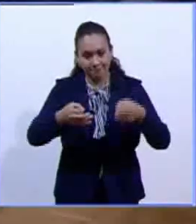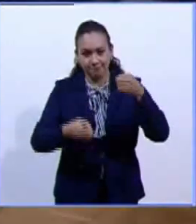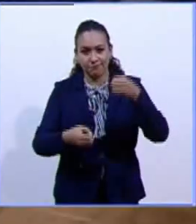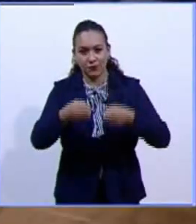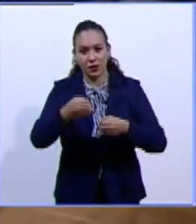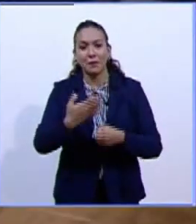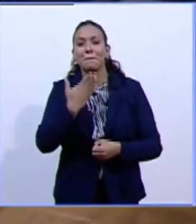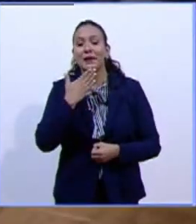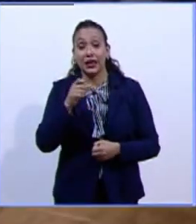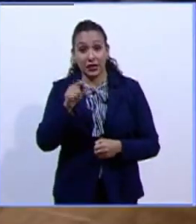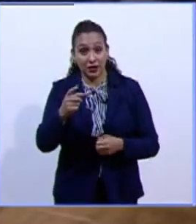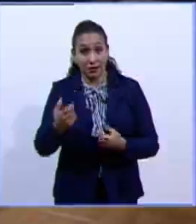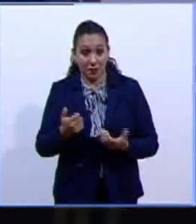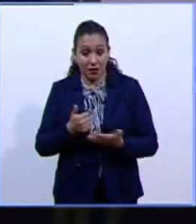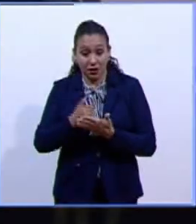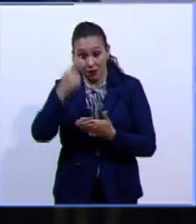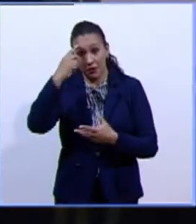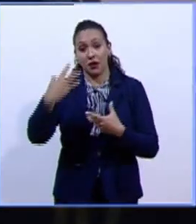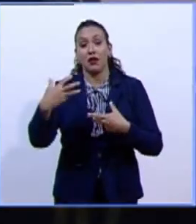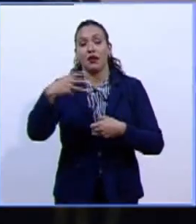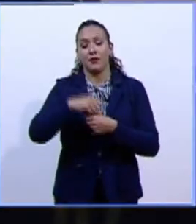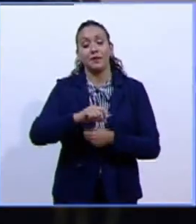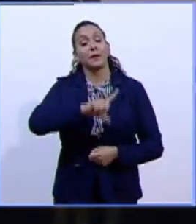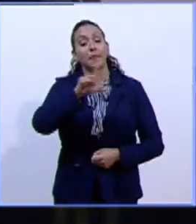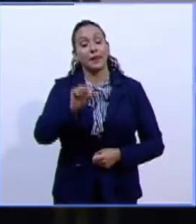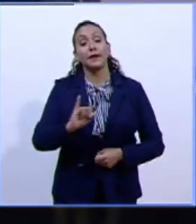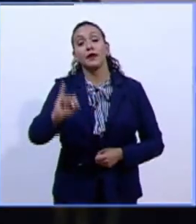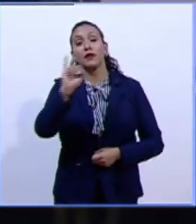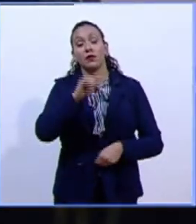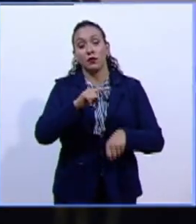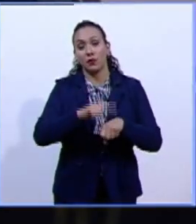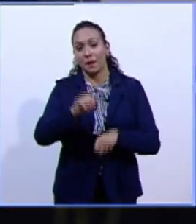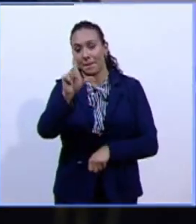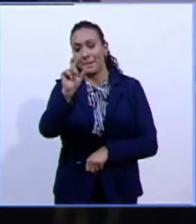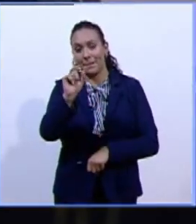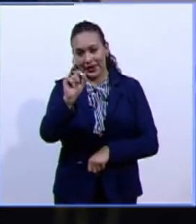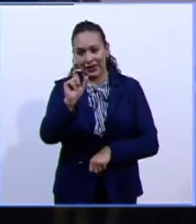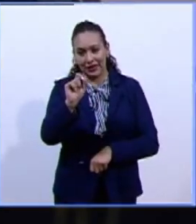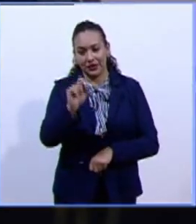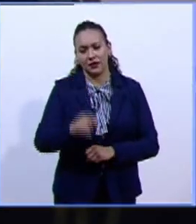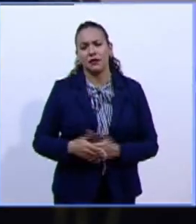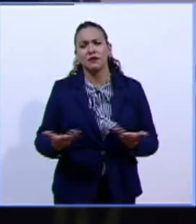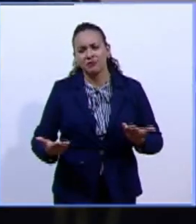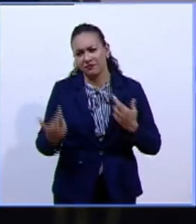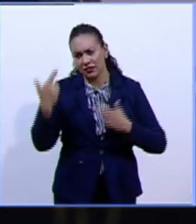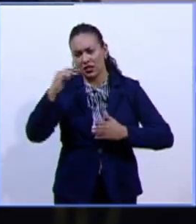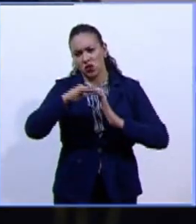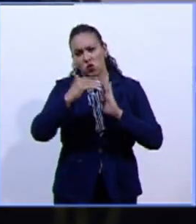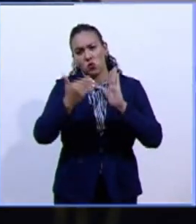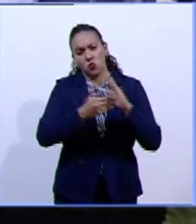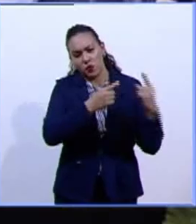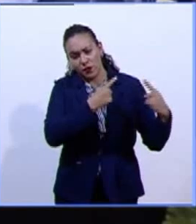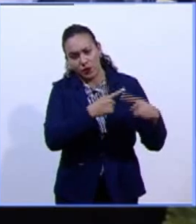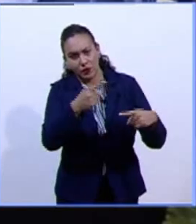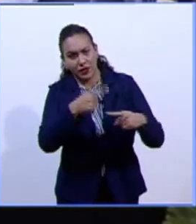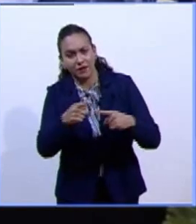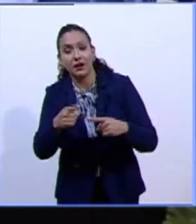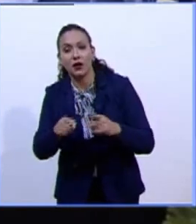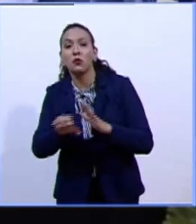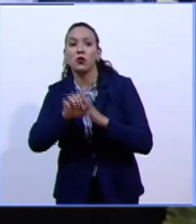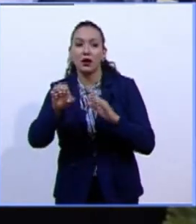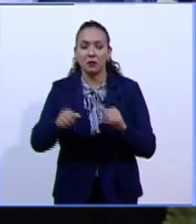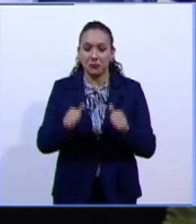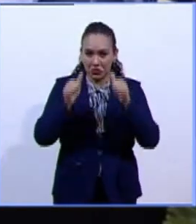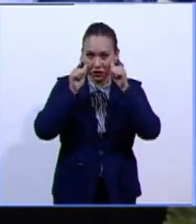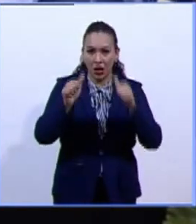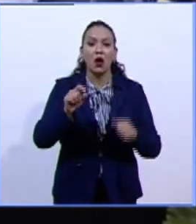e inclusiva. El jueves 20 se presentarán los informes de las estructuras y comisiones permanentes de la cumbre sobre género